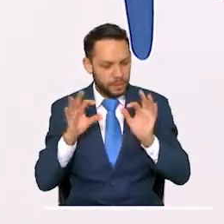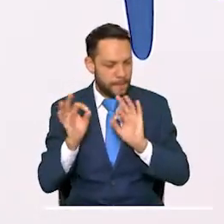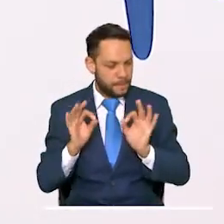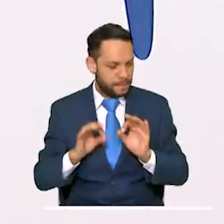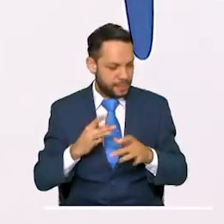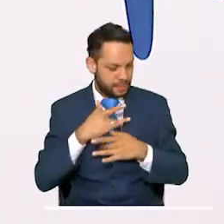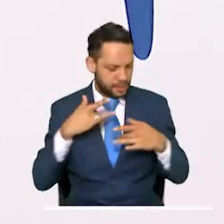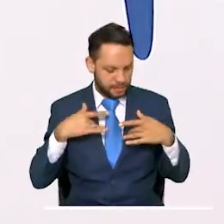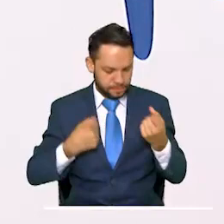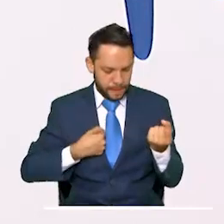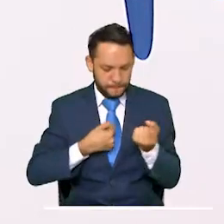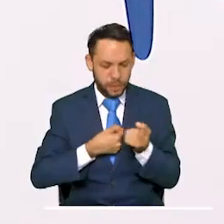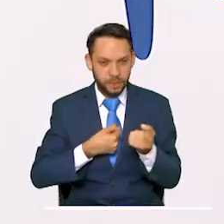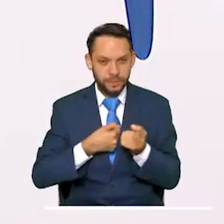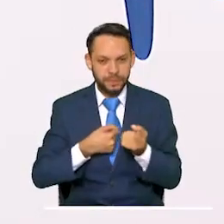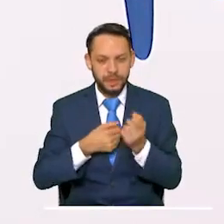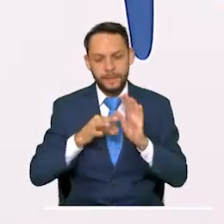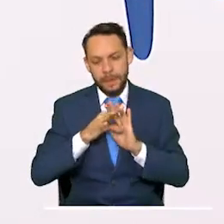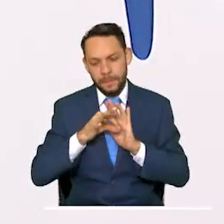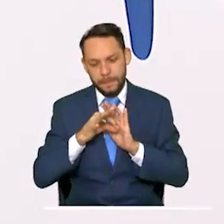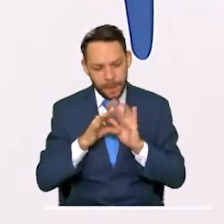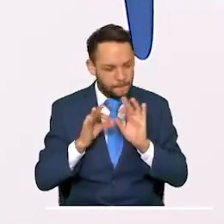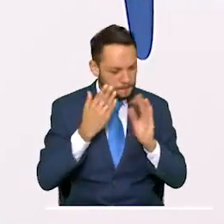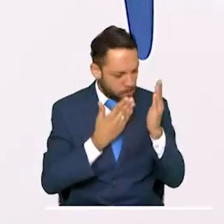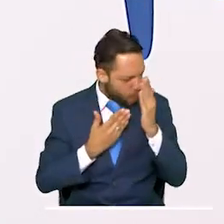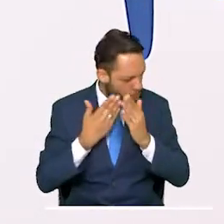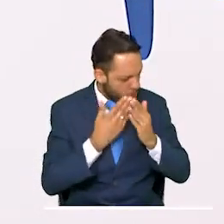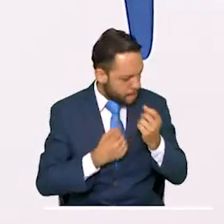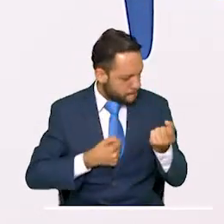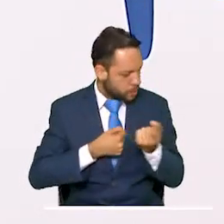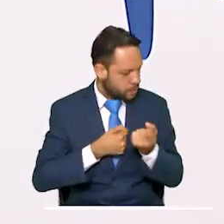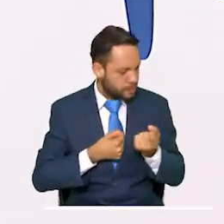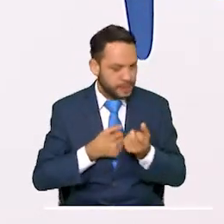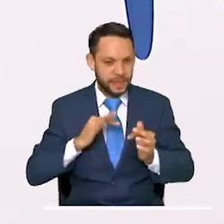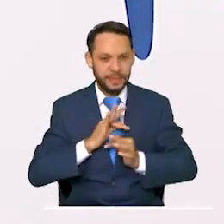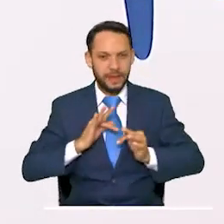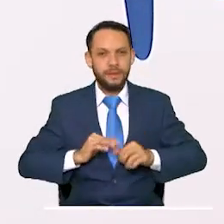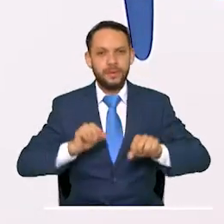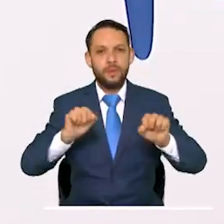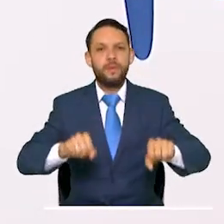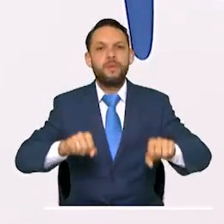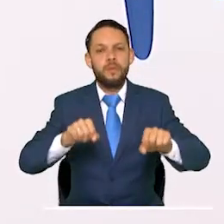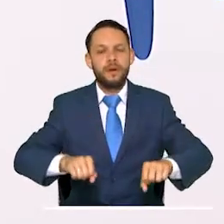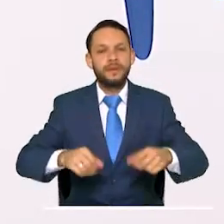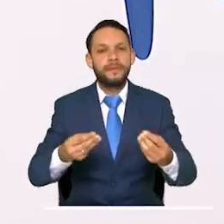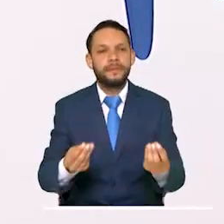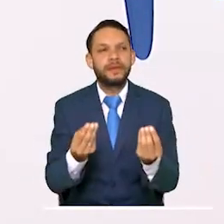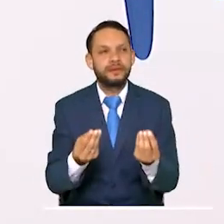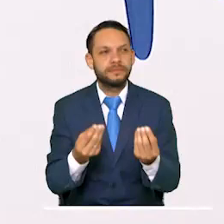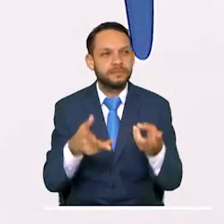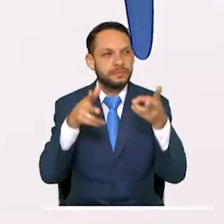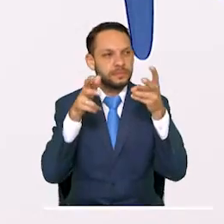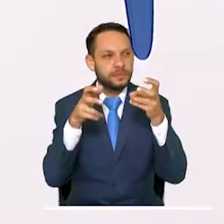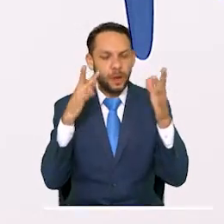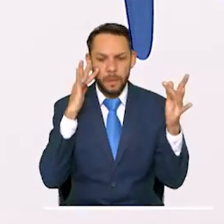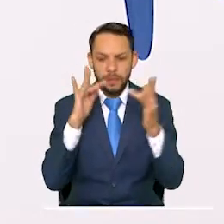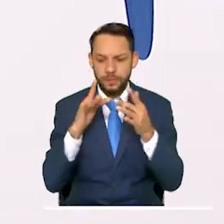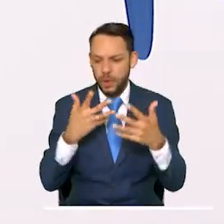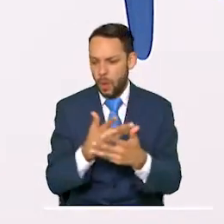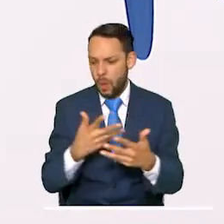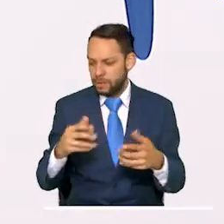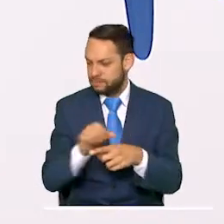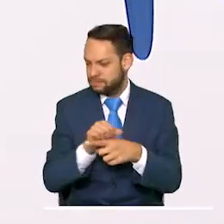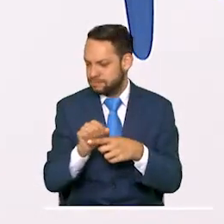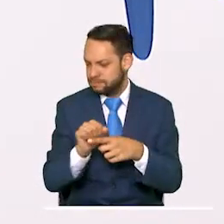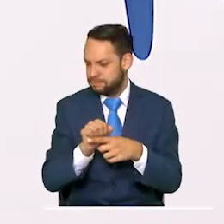sus probabilidades y su uso terapéutico para que encuentren otra herramienta